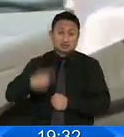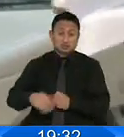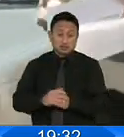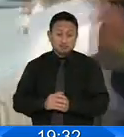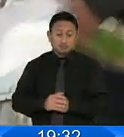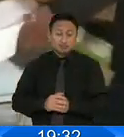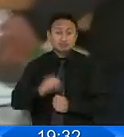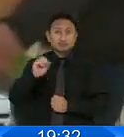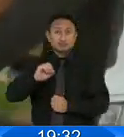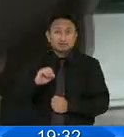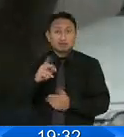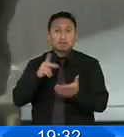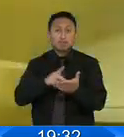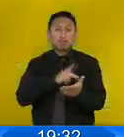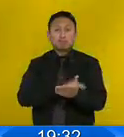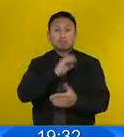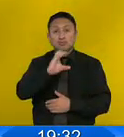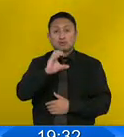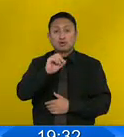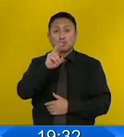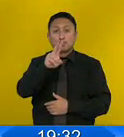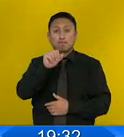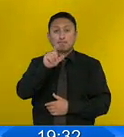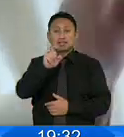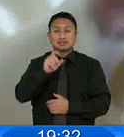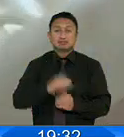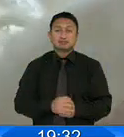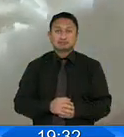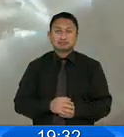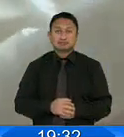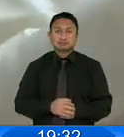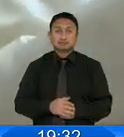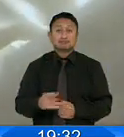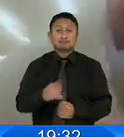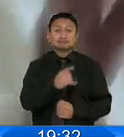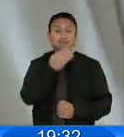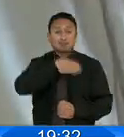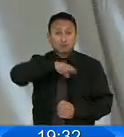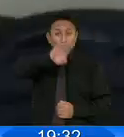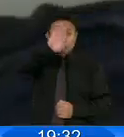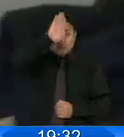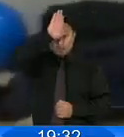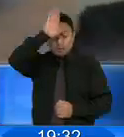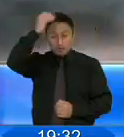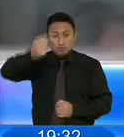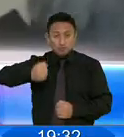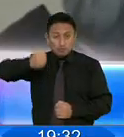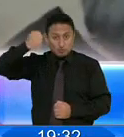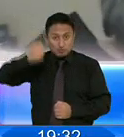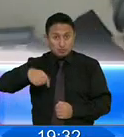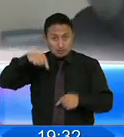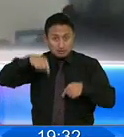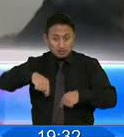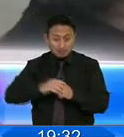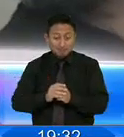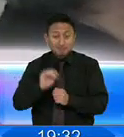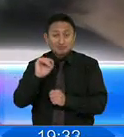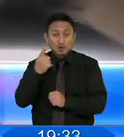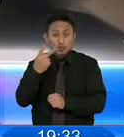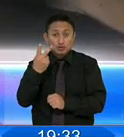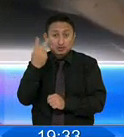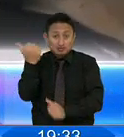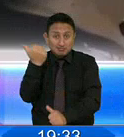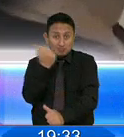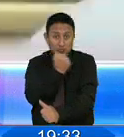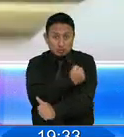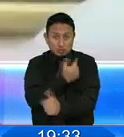través del programa COVAX. El Papa Francisco, de 84 años, recibió la segunda dosis de la vacuna de Pfizer contra el